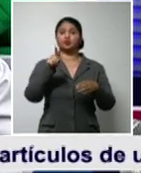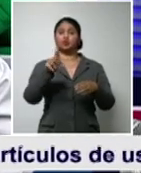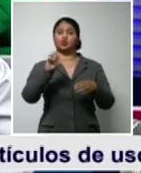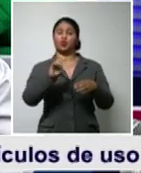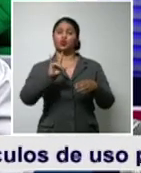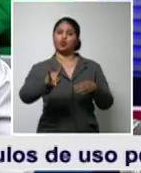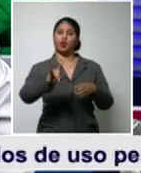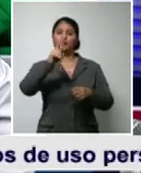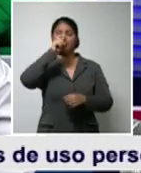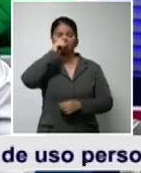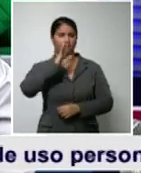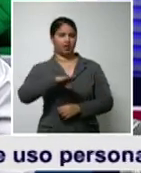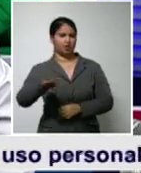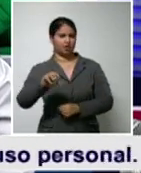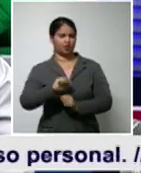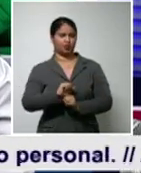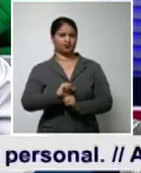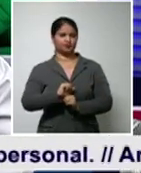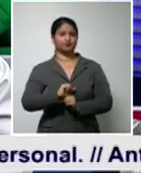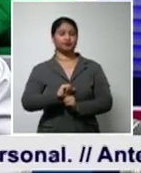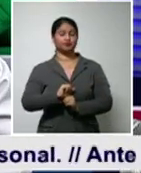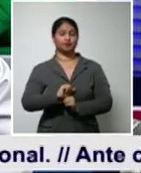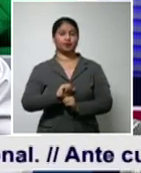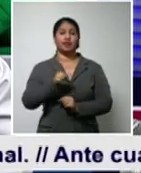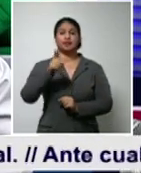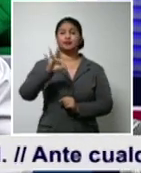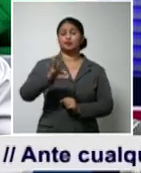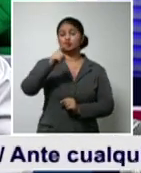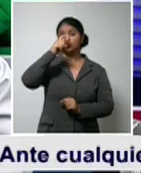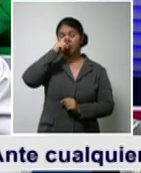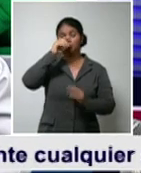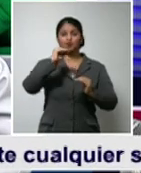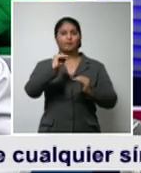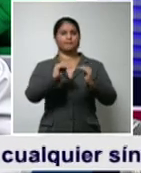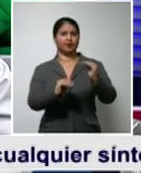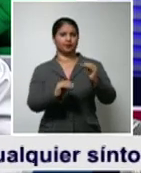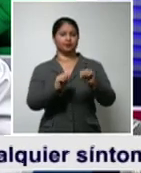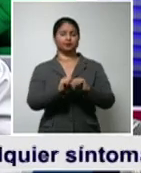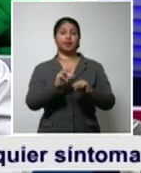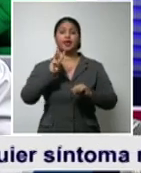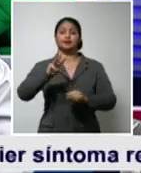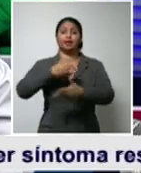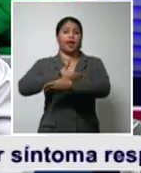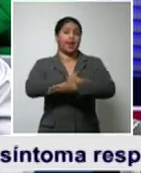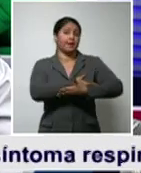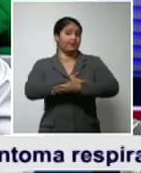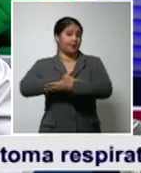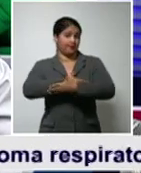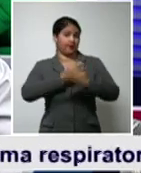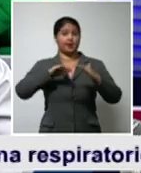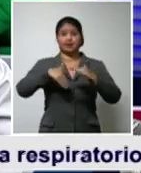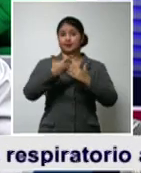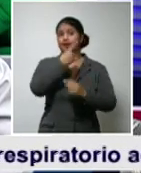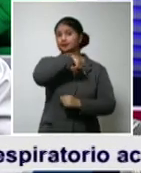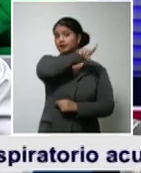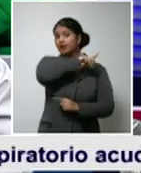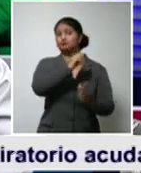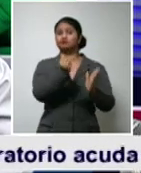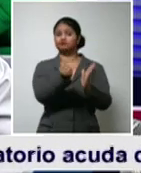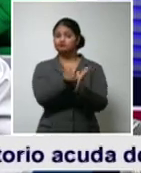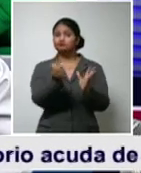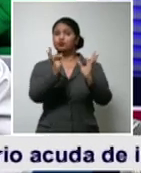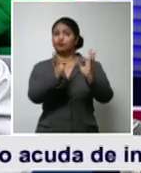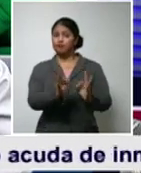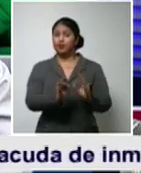pediátricas, de 18 años y menos. 3 lactantes en el día de ayer, viene a incrementar